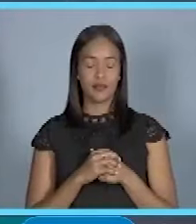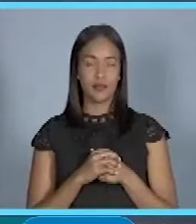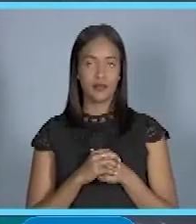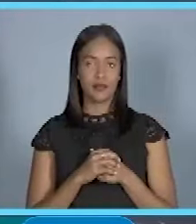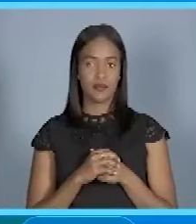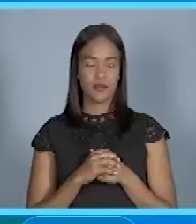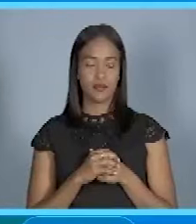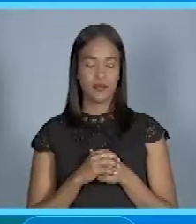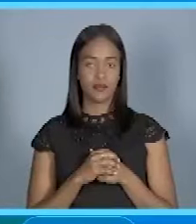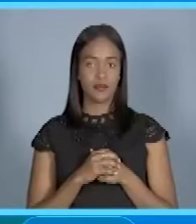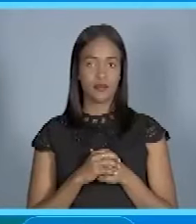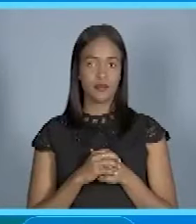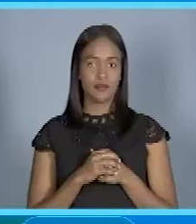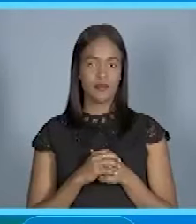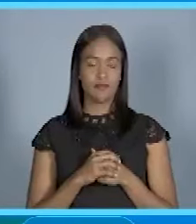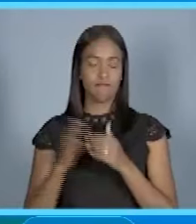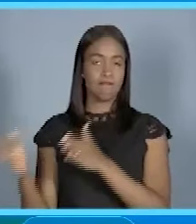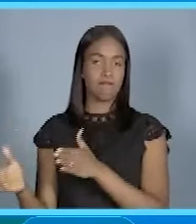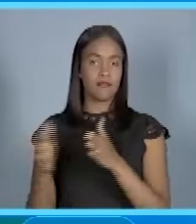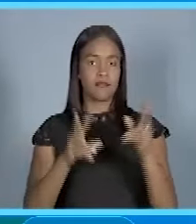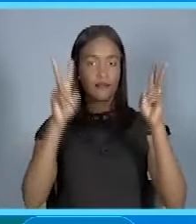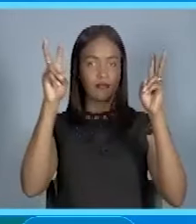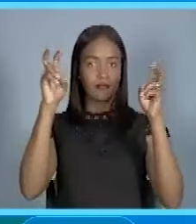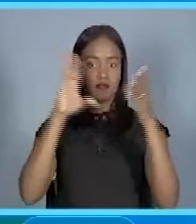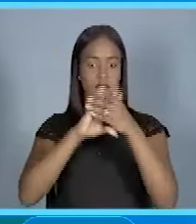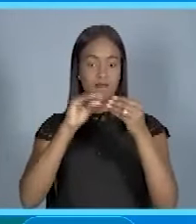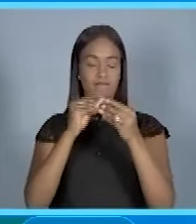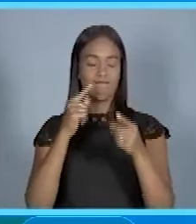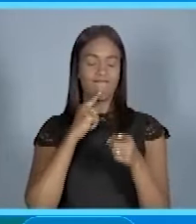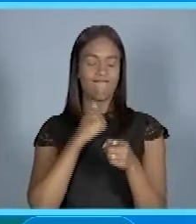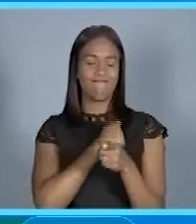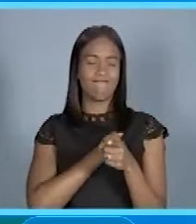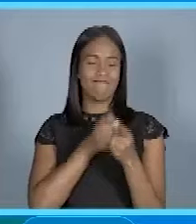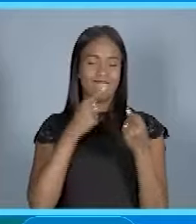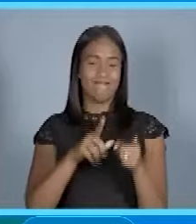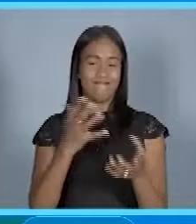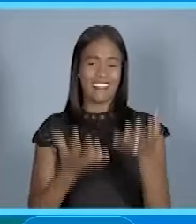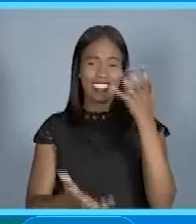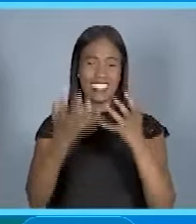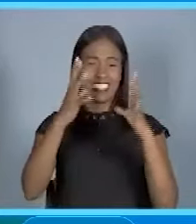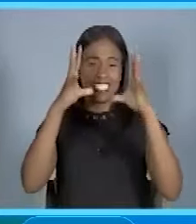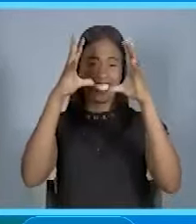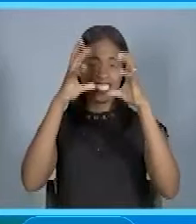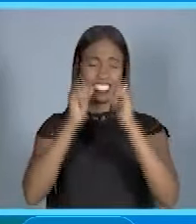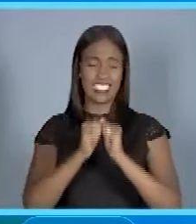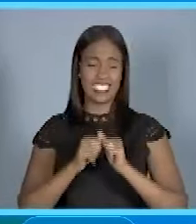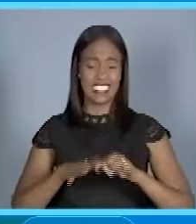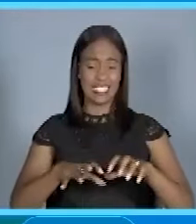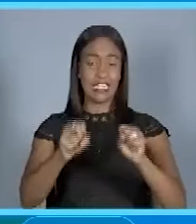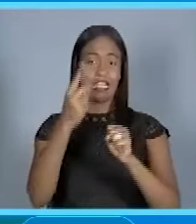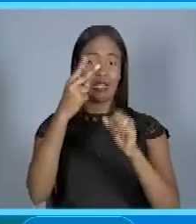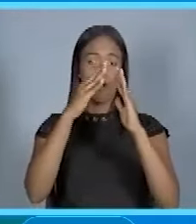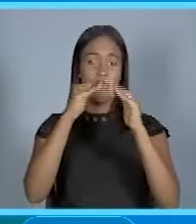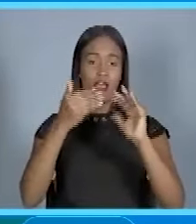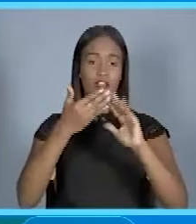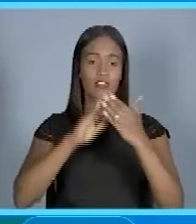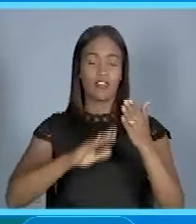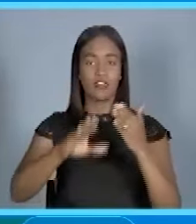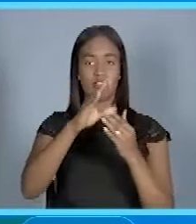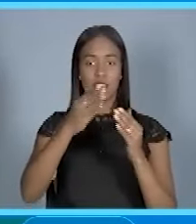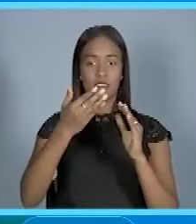Noticias. Cambiemos de tema, señores. Un hecho lamentable. Un incendio redujo a cenizas dos viviendas en el barrio Ciudad